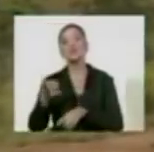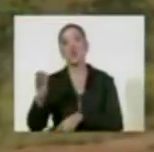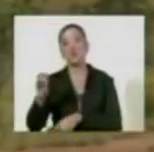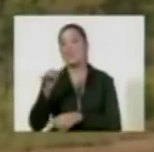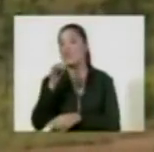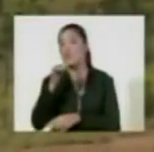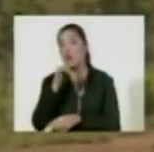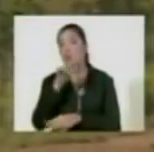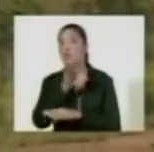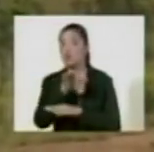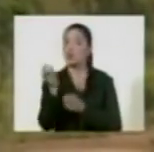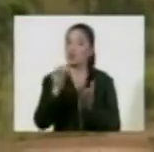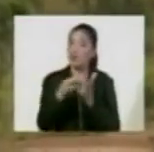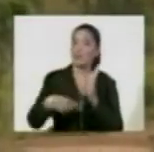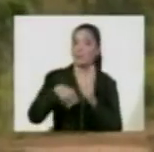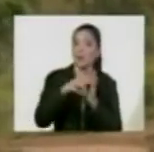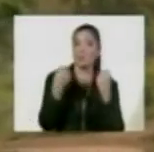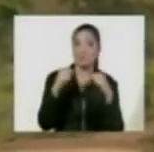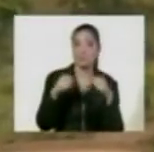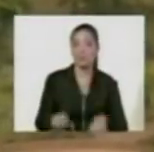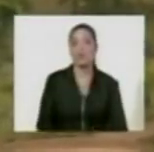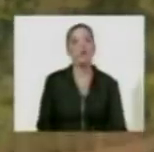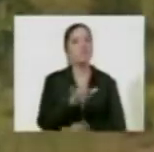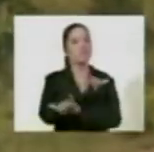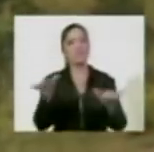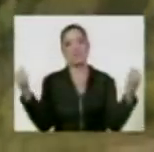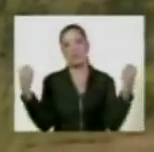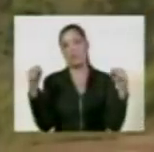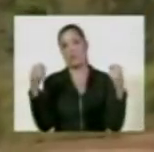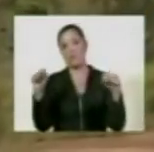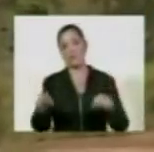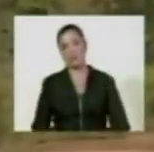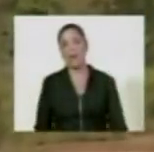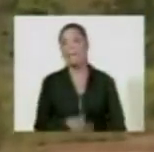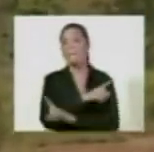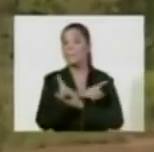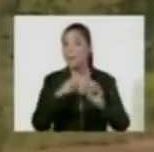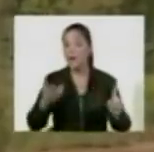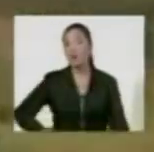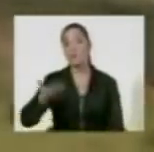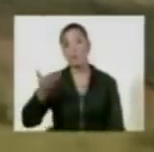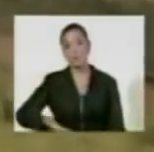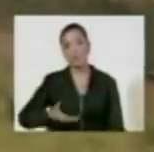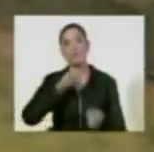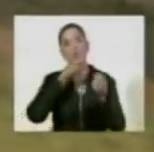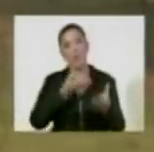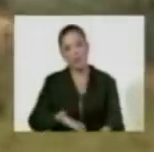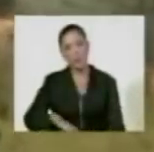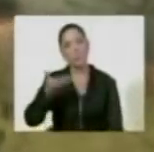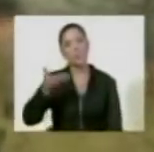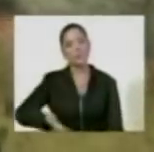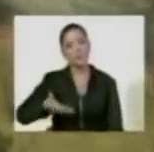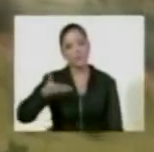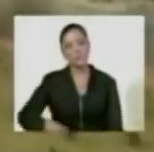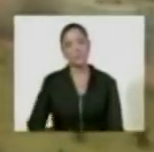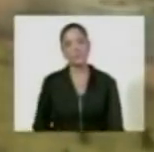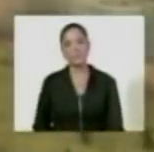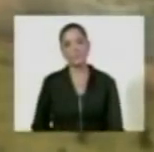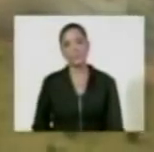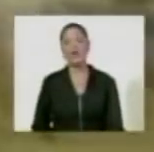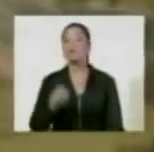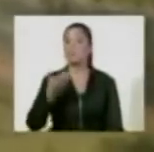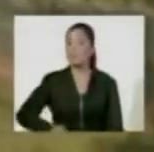esta manera, mi comandante, el ejercicio culmina, pero es importante lo que le voy a decir. Es